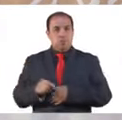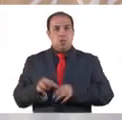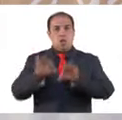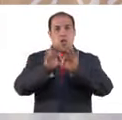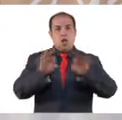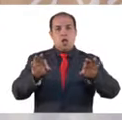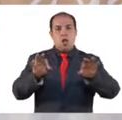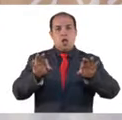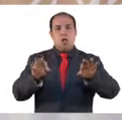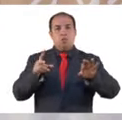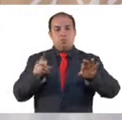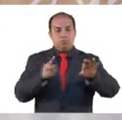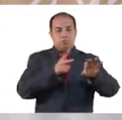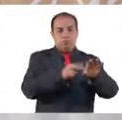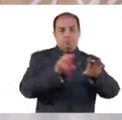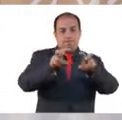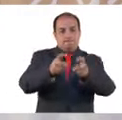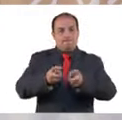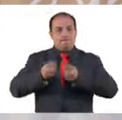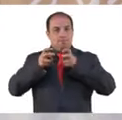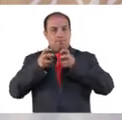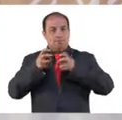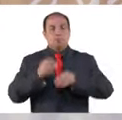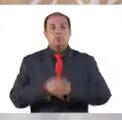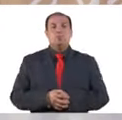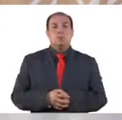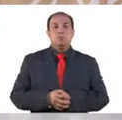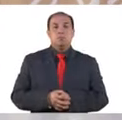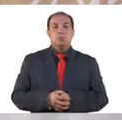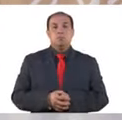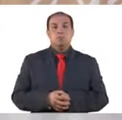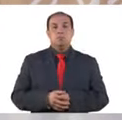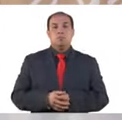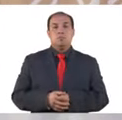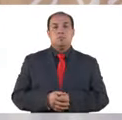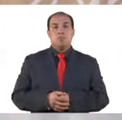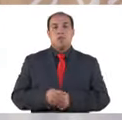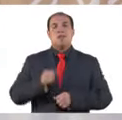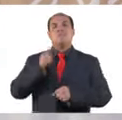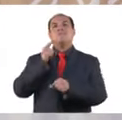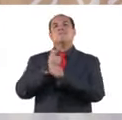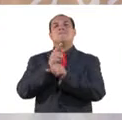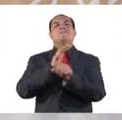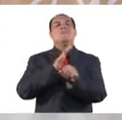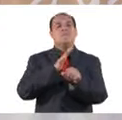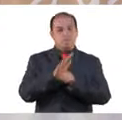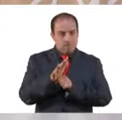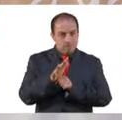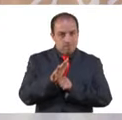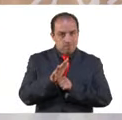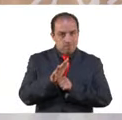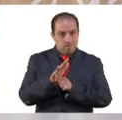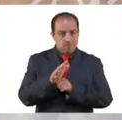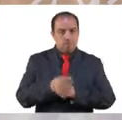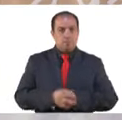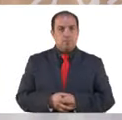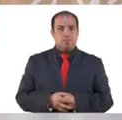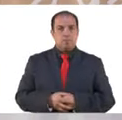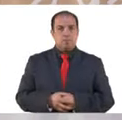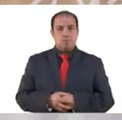y robando pequeños cables, sino que realmente lo que nos dimos cuenta pues es que